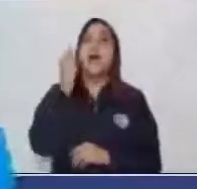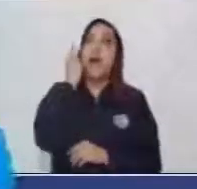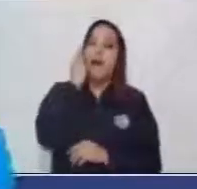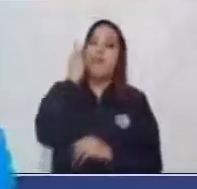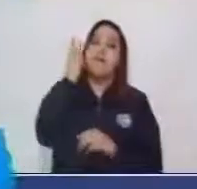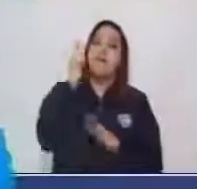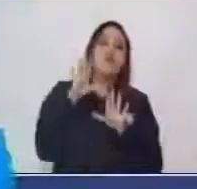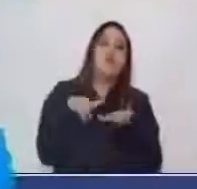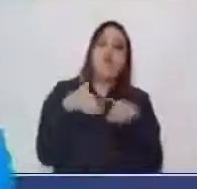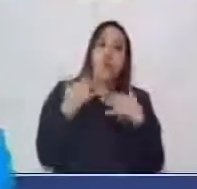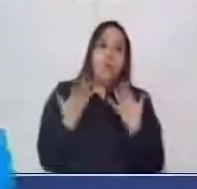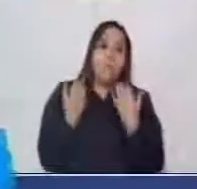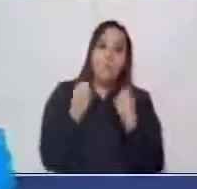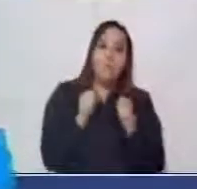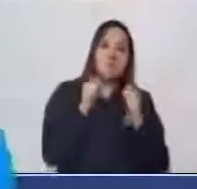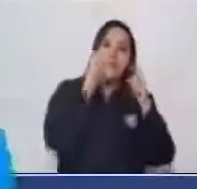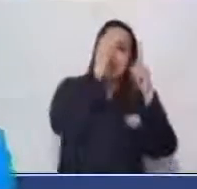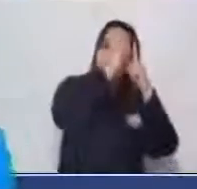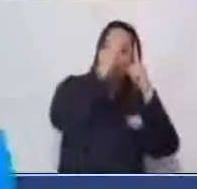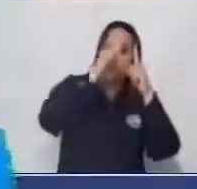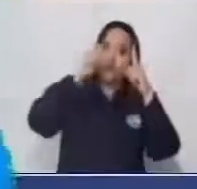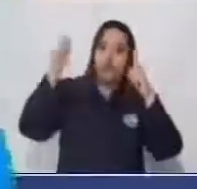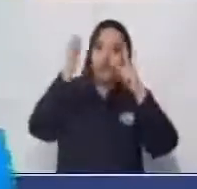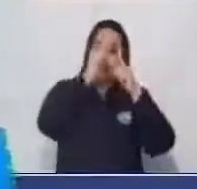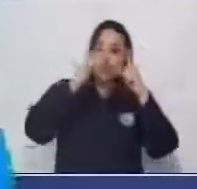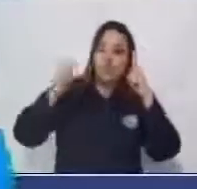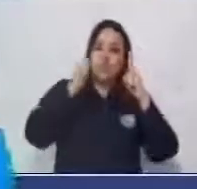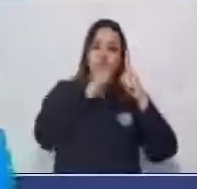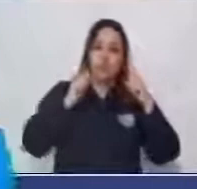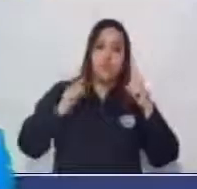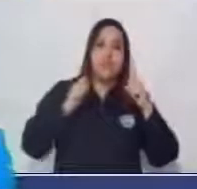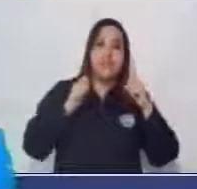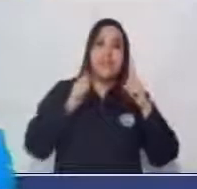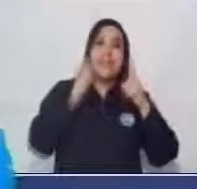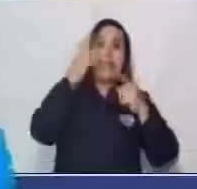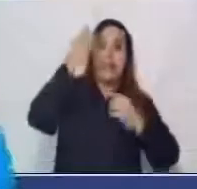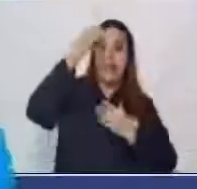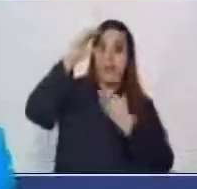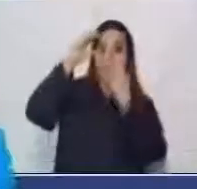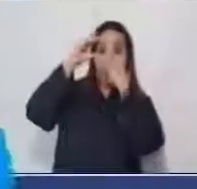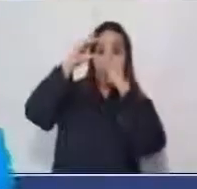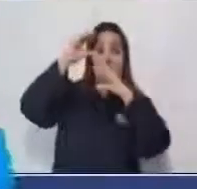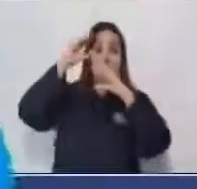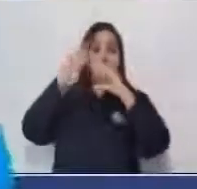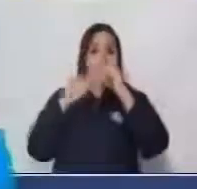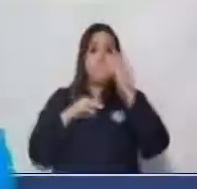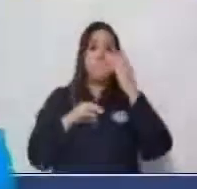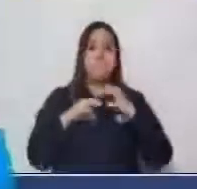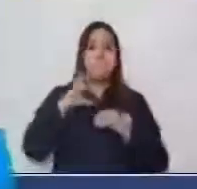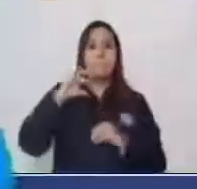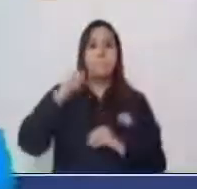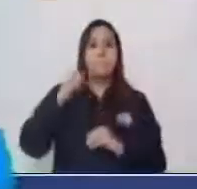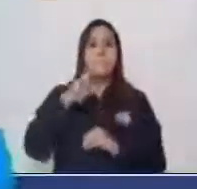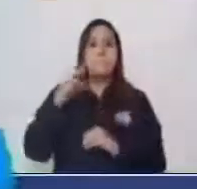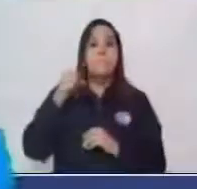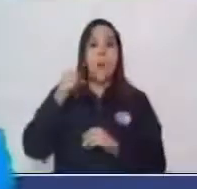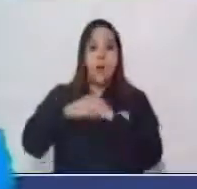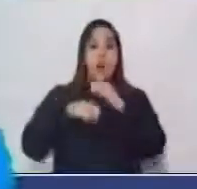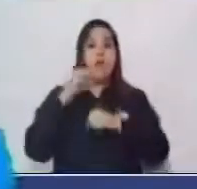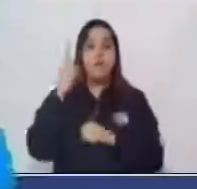texto? Y determinamos que dentro de los párrafos, que son uniones de oraciones, se